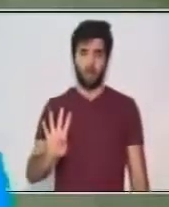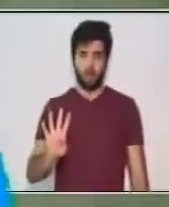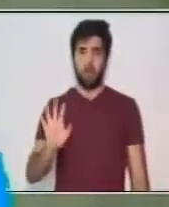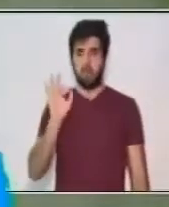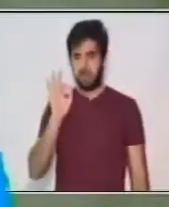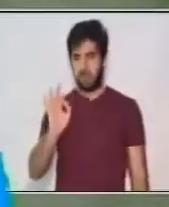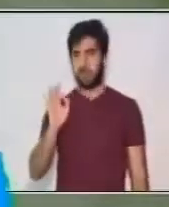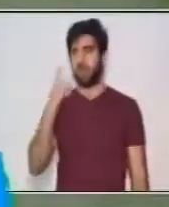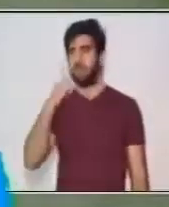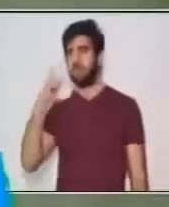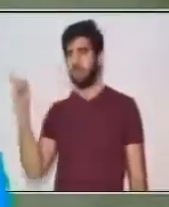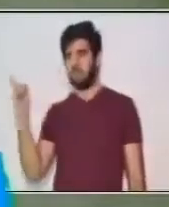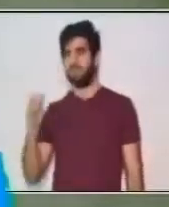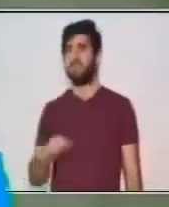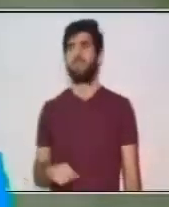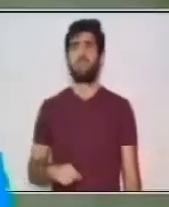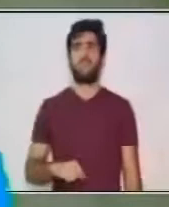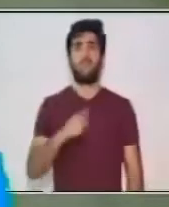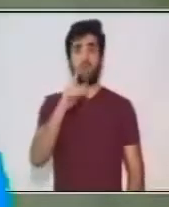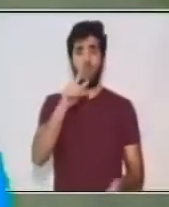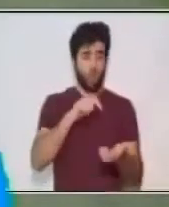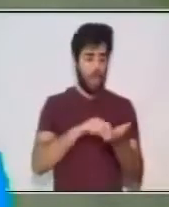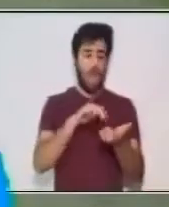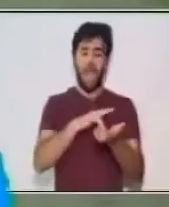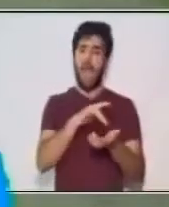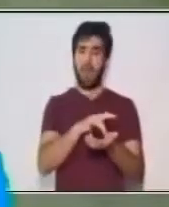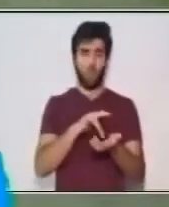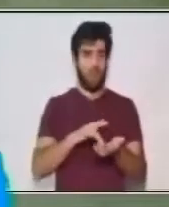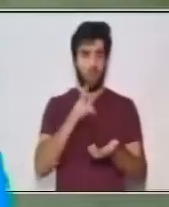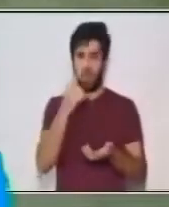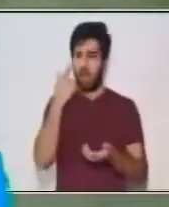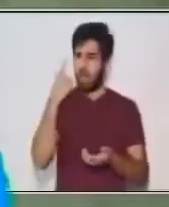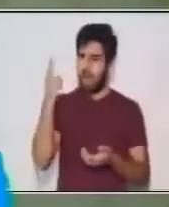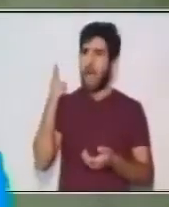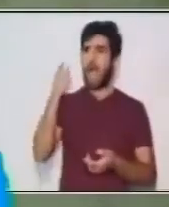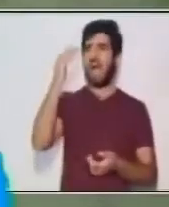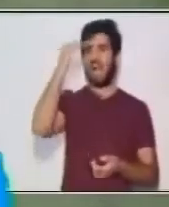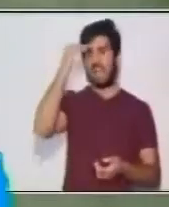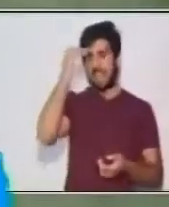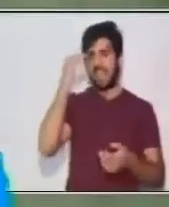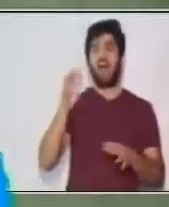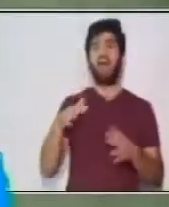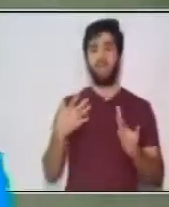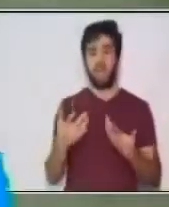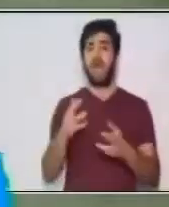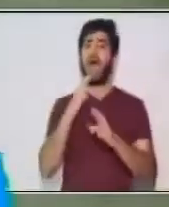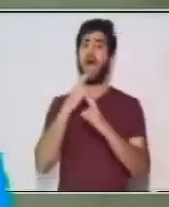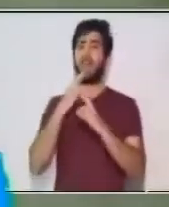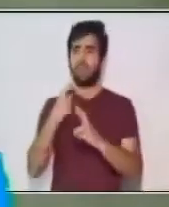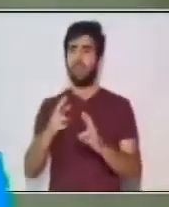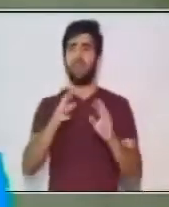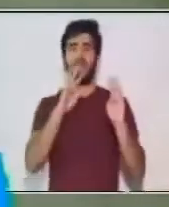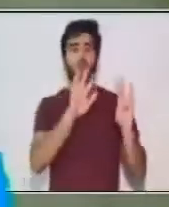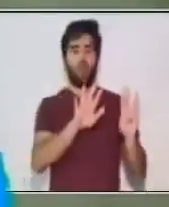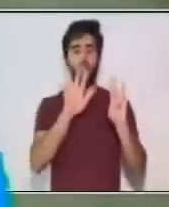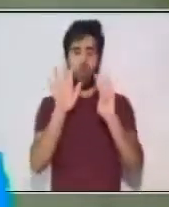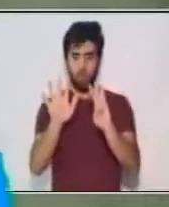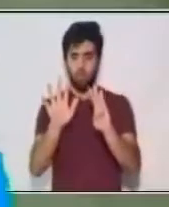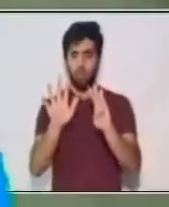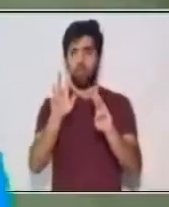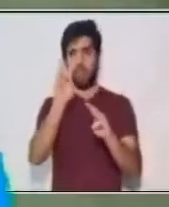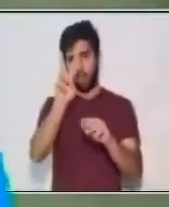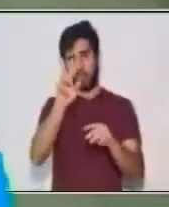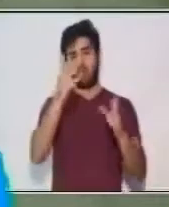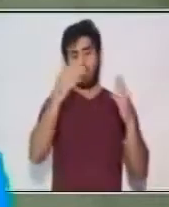4. Sin utilizar la calculadora, observando el patrón numérico, ¿cuál podría ser la respuesta? Aquí, ¿cuántos